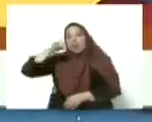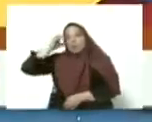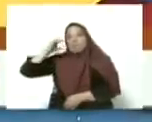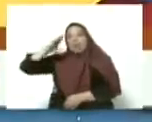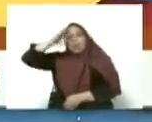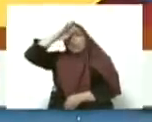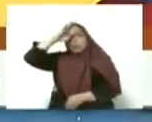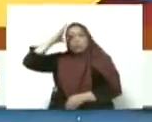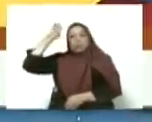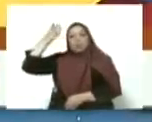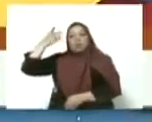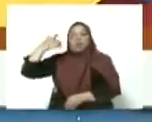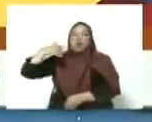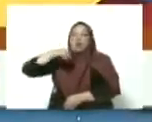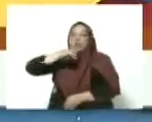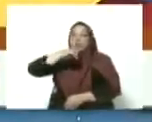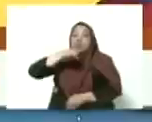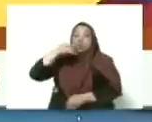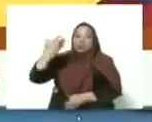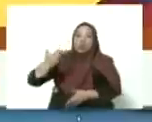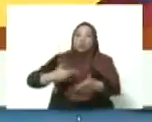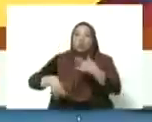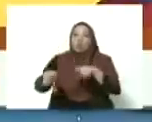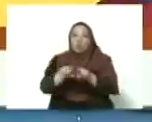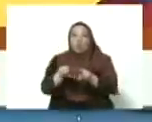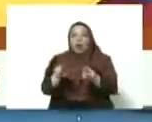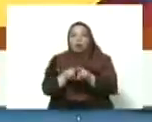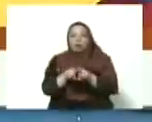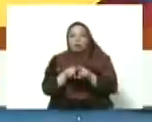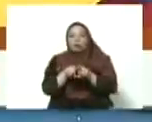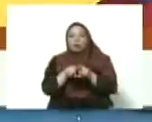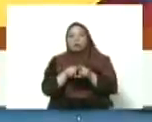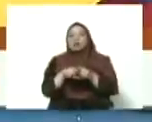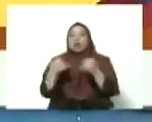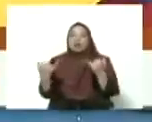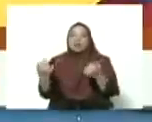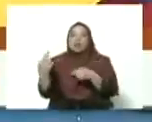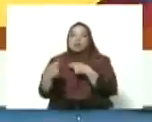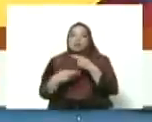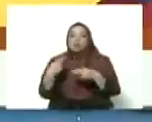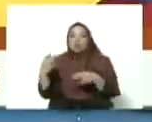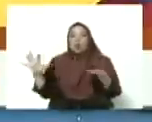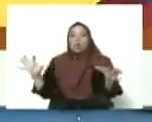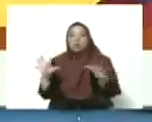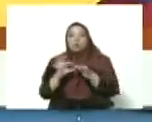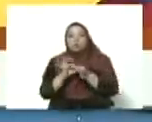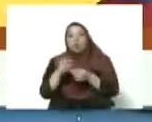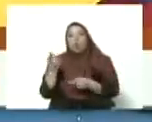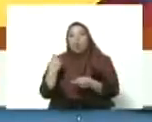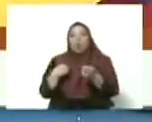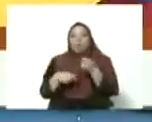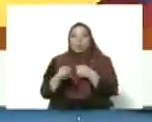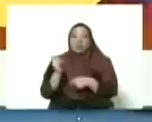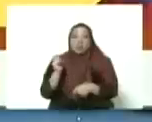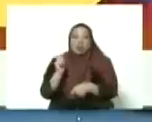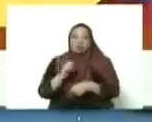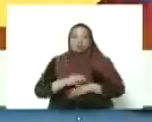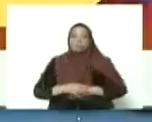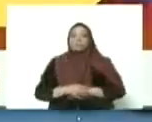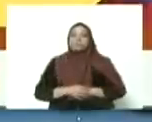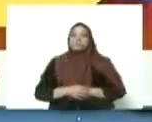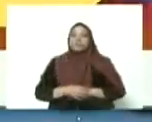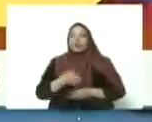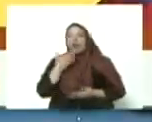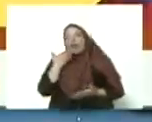organizando desde su lado una línea aérea estatal, que es la que va a realizar la conexión con Venezuela. Bueno,